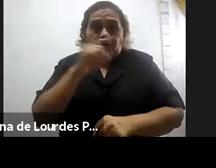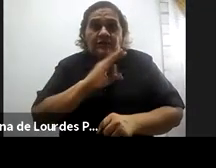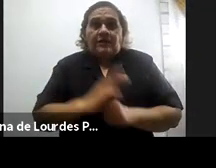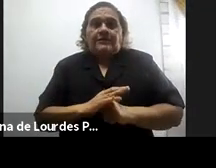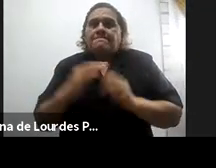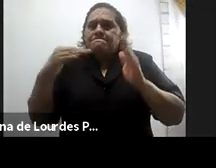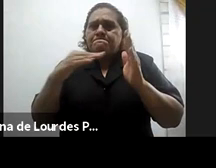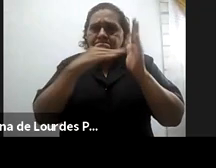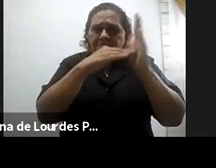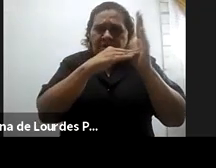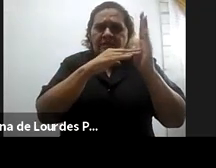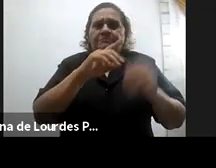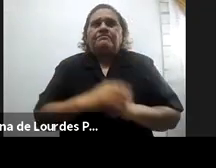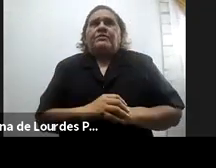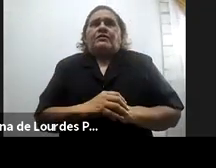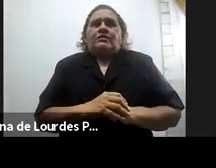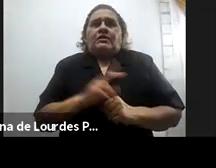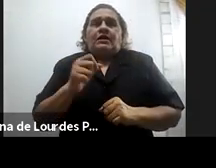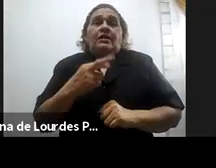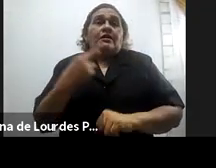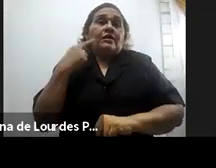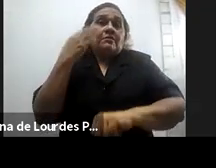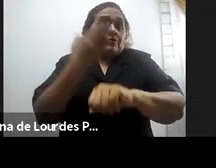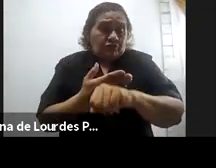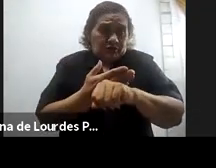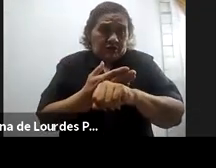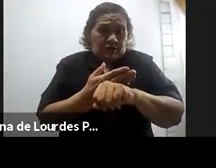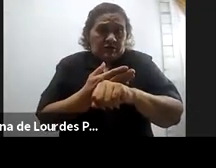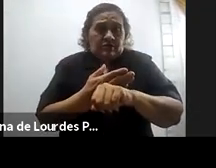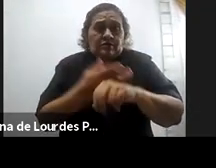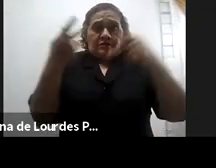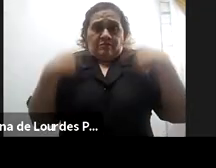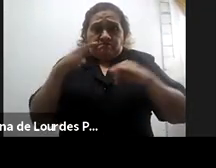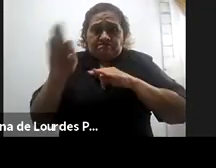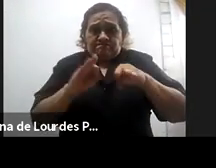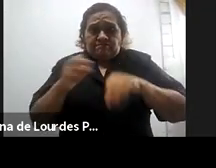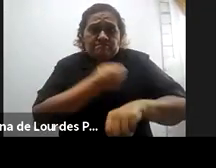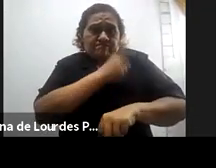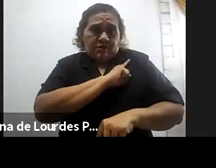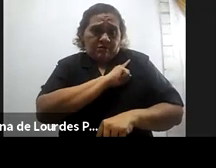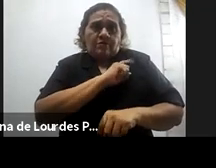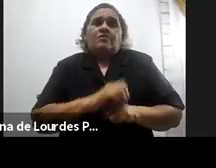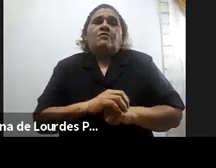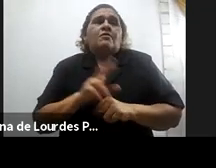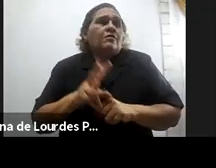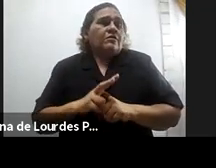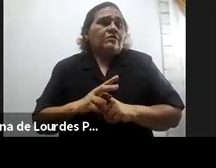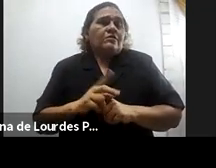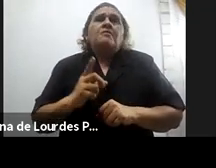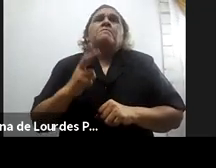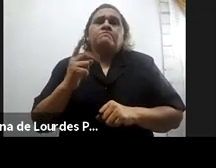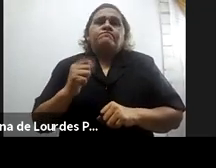barreras. Definitivamente hay responsabilidades del personal de salud, por supuesto, ¿no? Realizar la